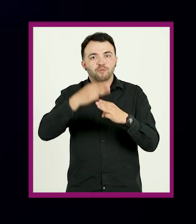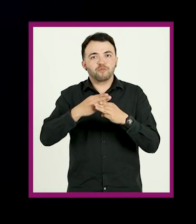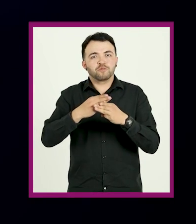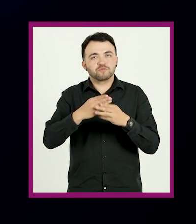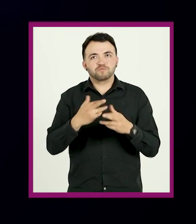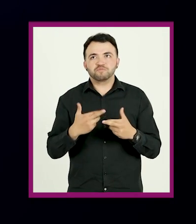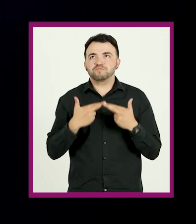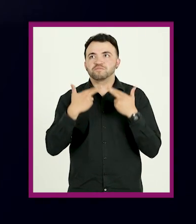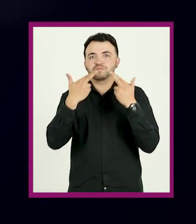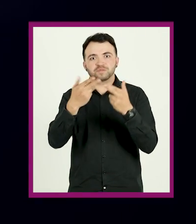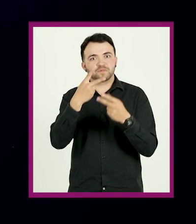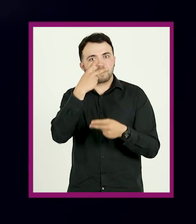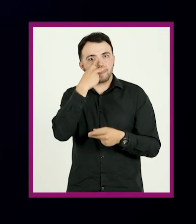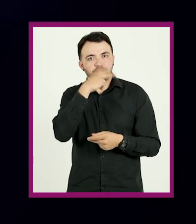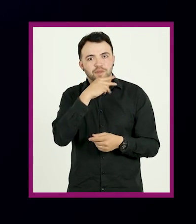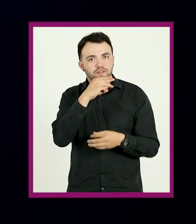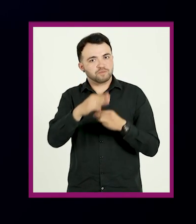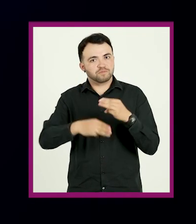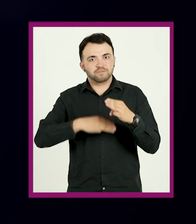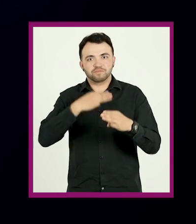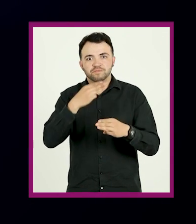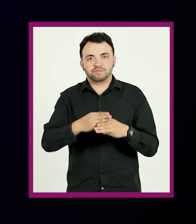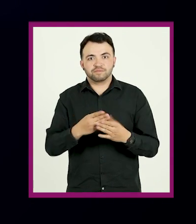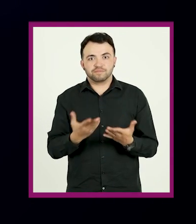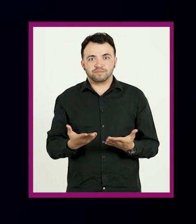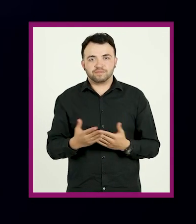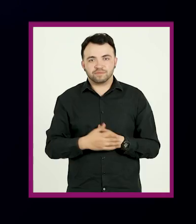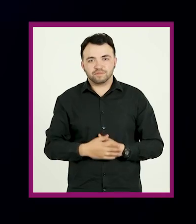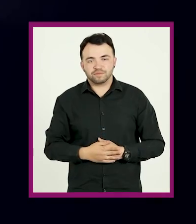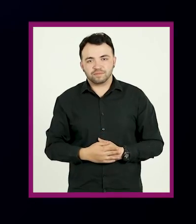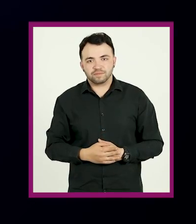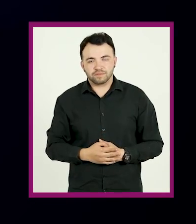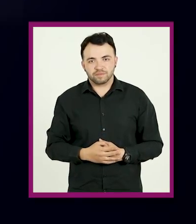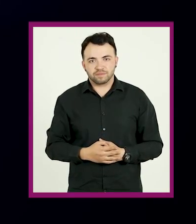grandes regalos de México a la humanidad.